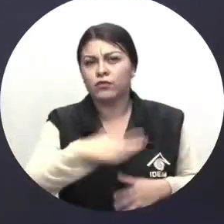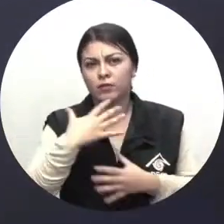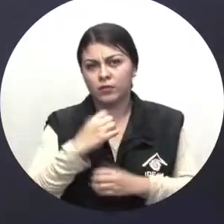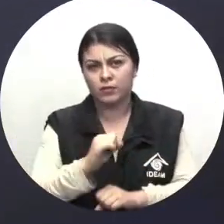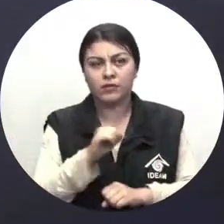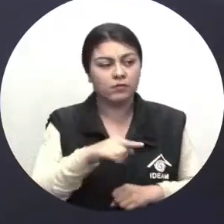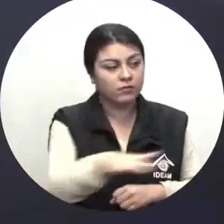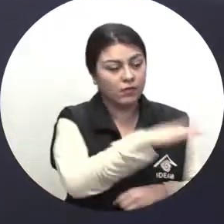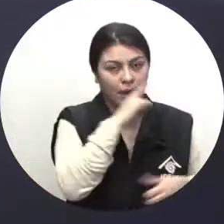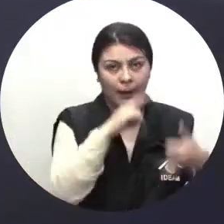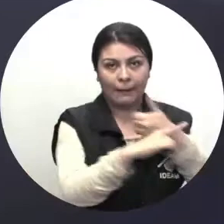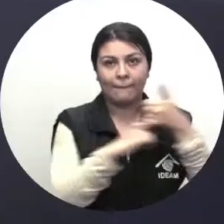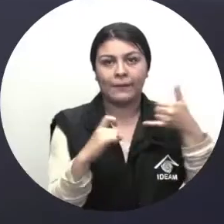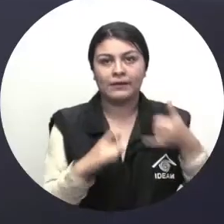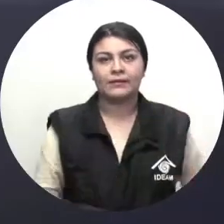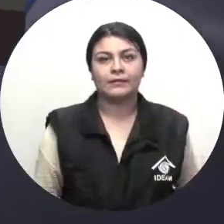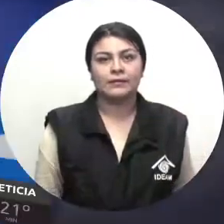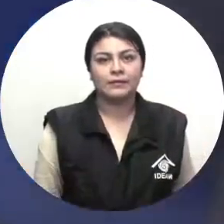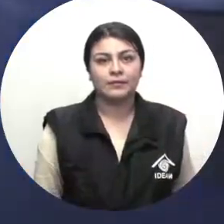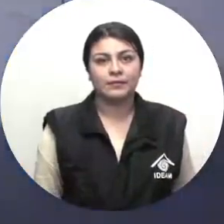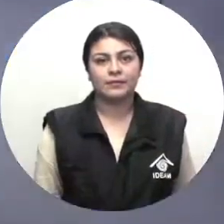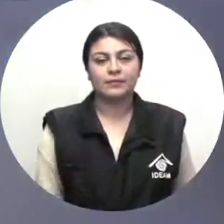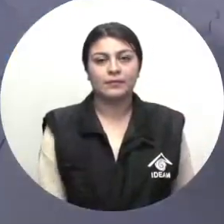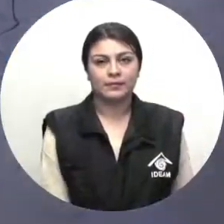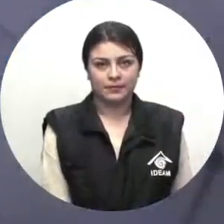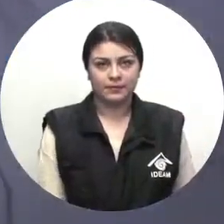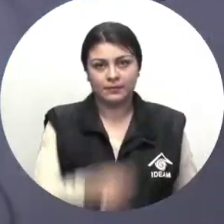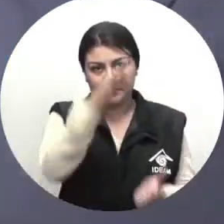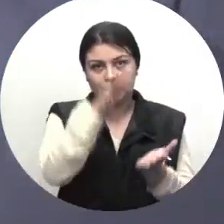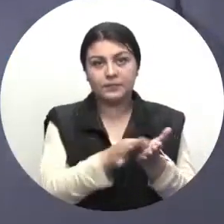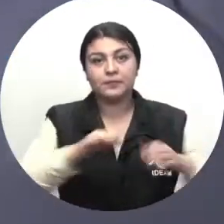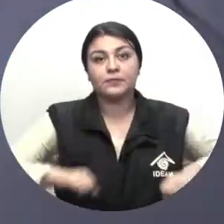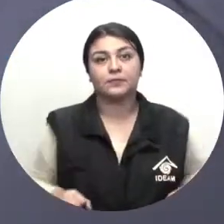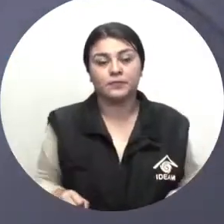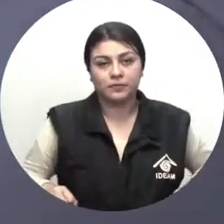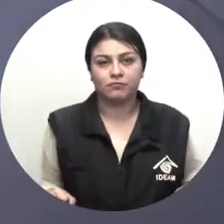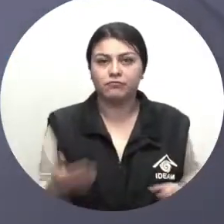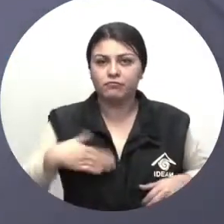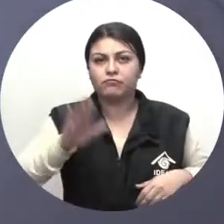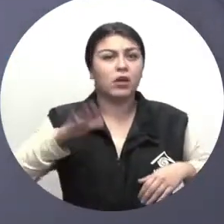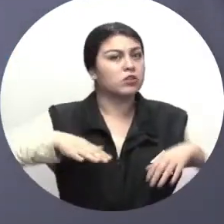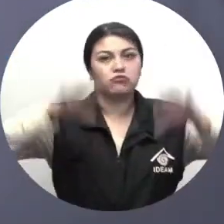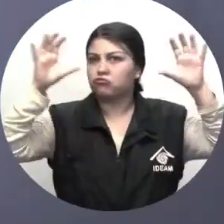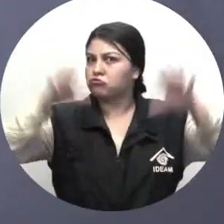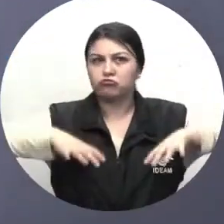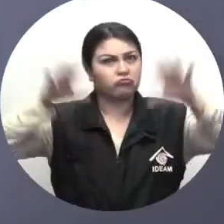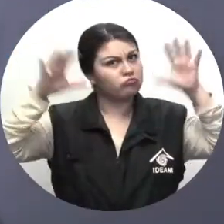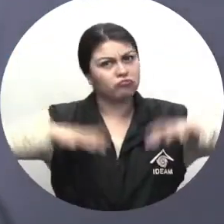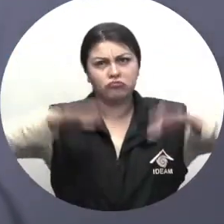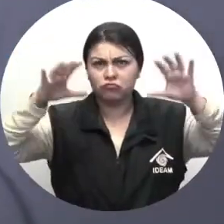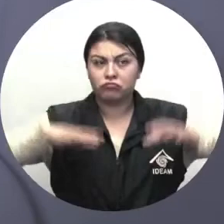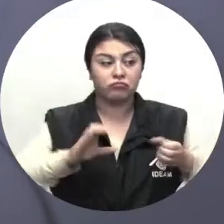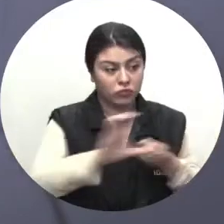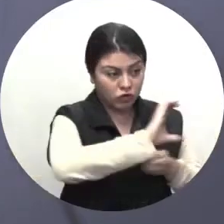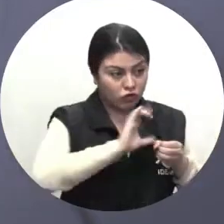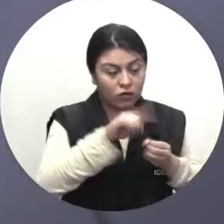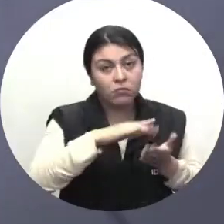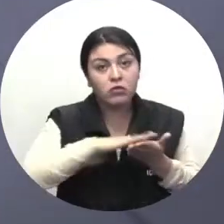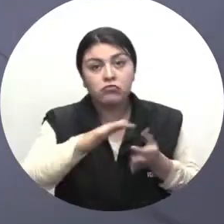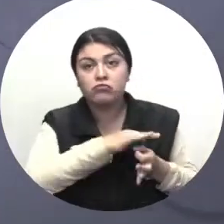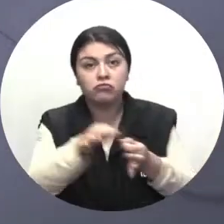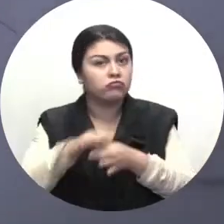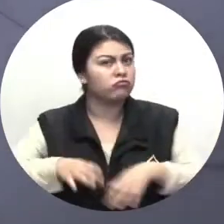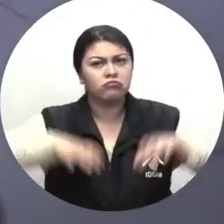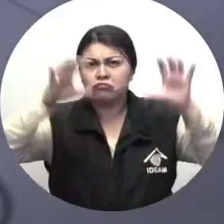del Baupés y en el Piedemonte Amazónico. En la capital del país se estima que persista el tiempo seco, tanto en la ciudad como